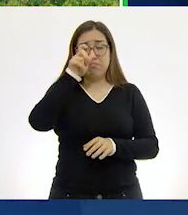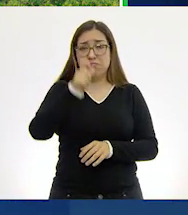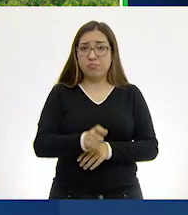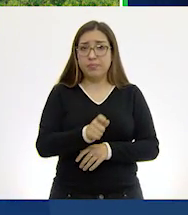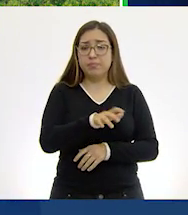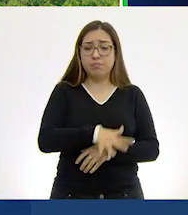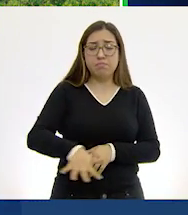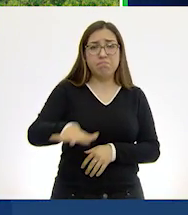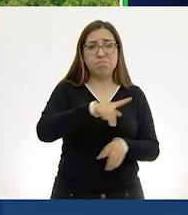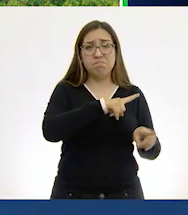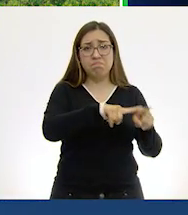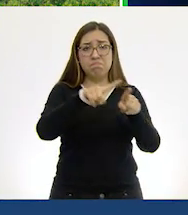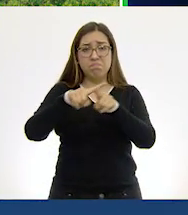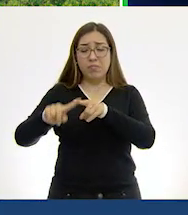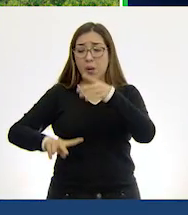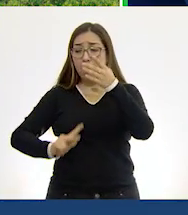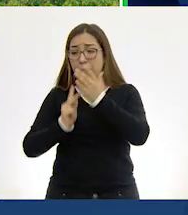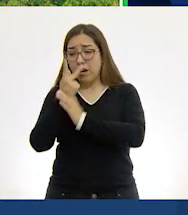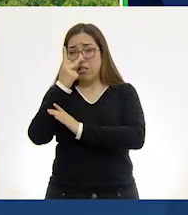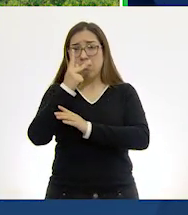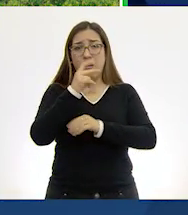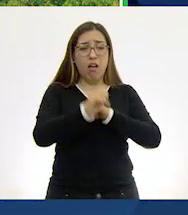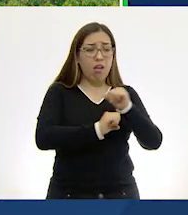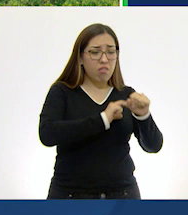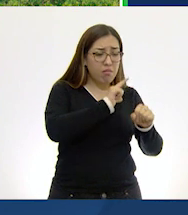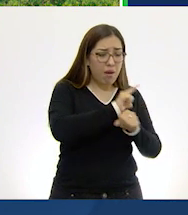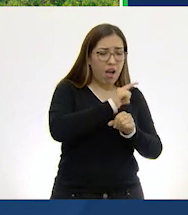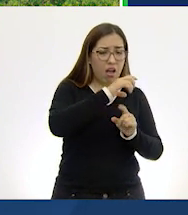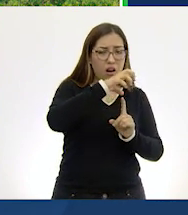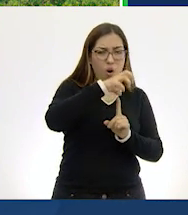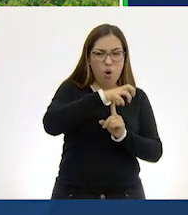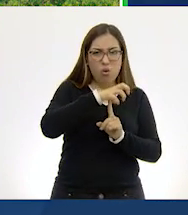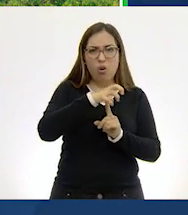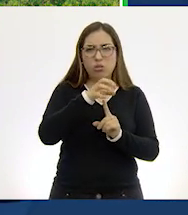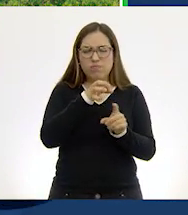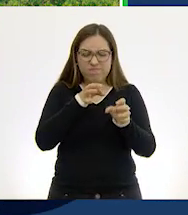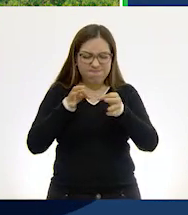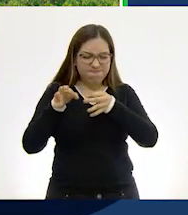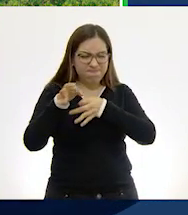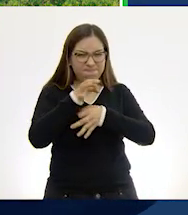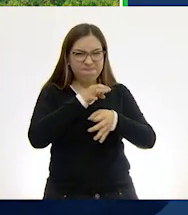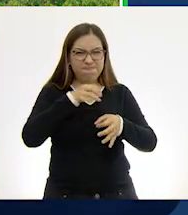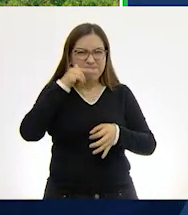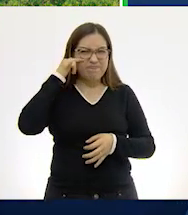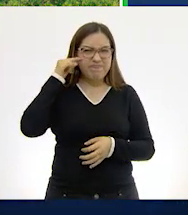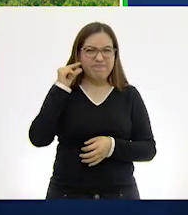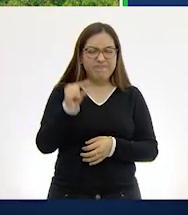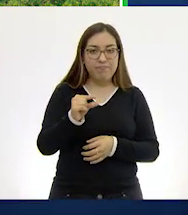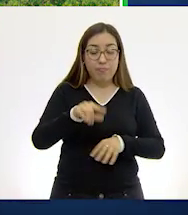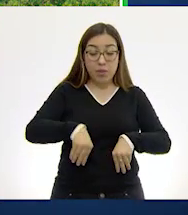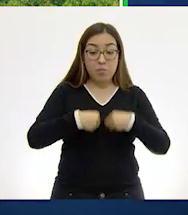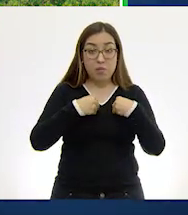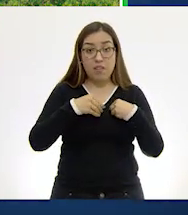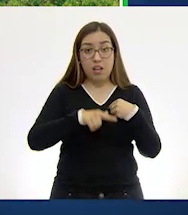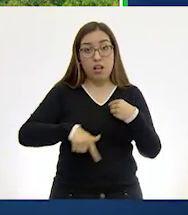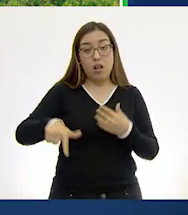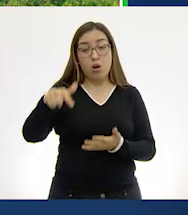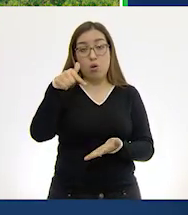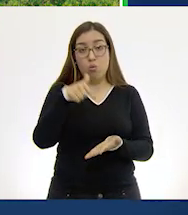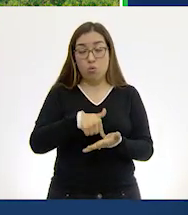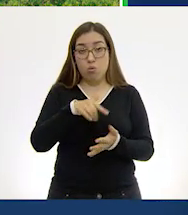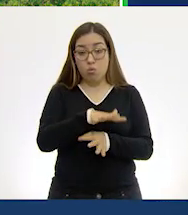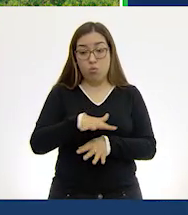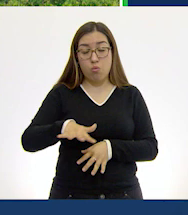especies de plantas, animales, hongos y microorganismos que viven en un espacio determinado, a su variabilidad